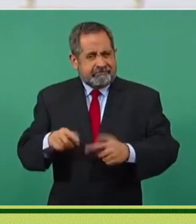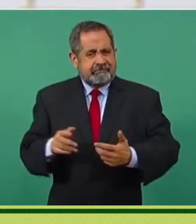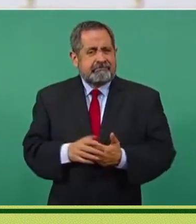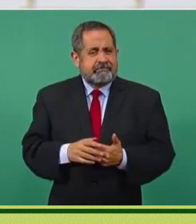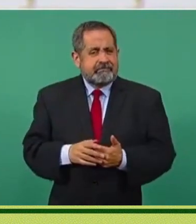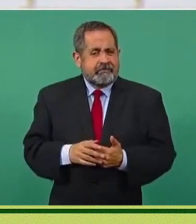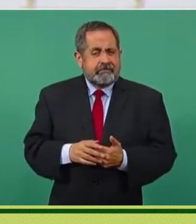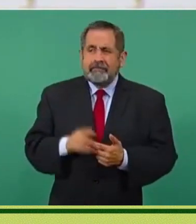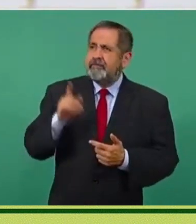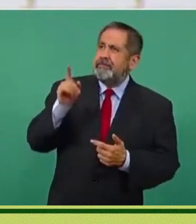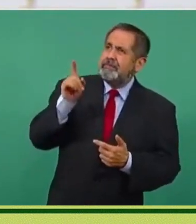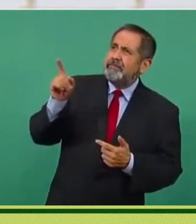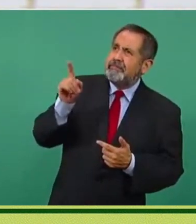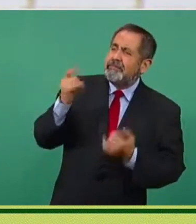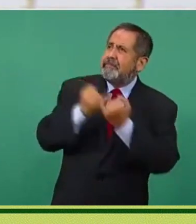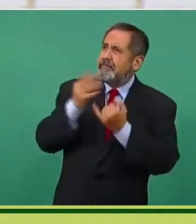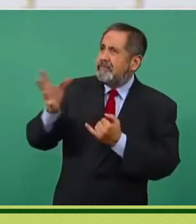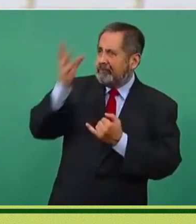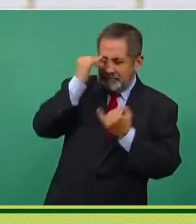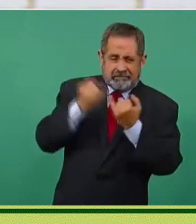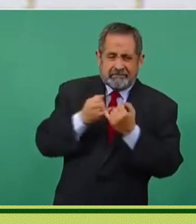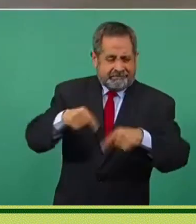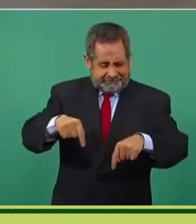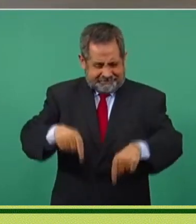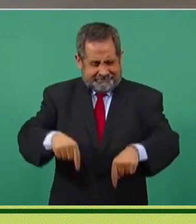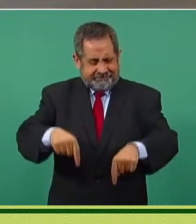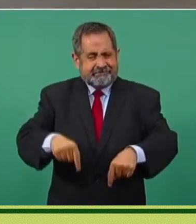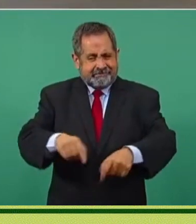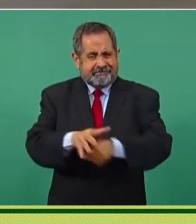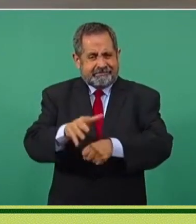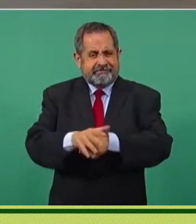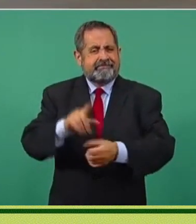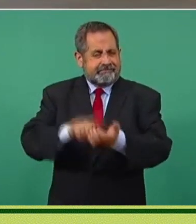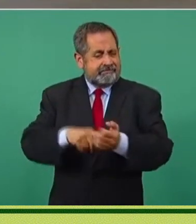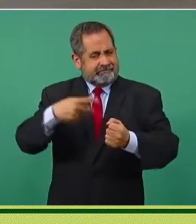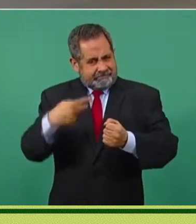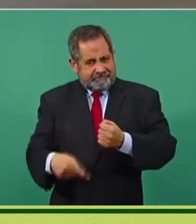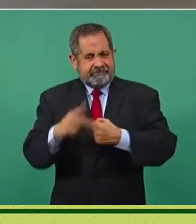esos ejemplos, traerlos. Ya aquí, en nuestro país,